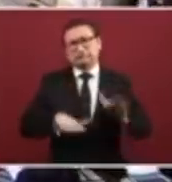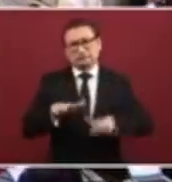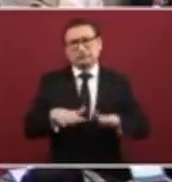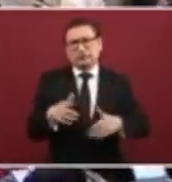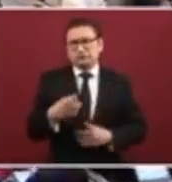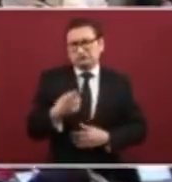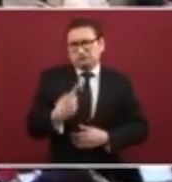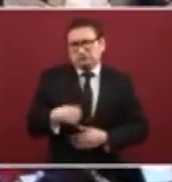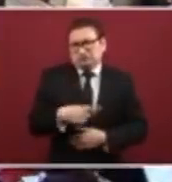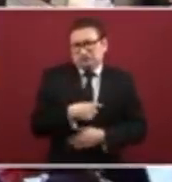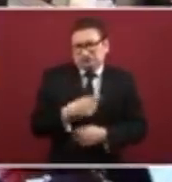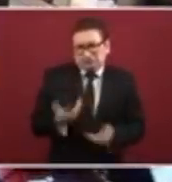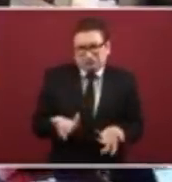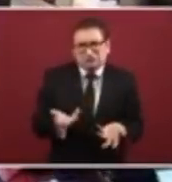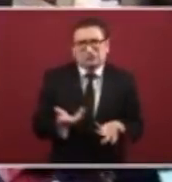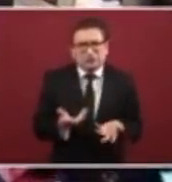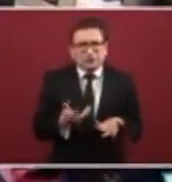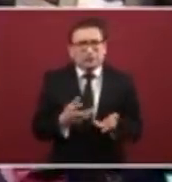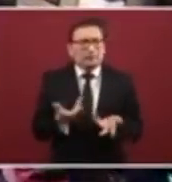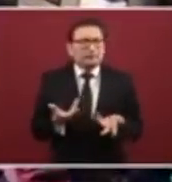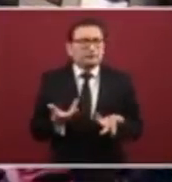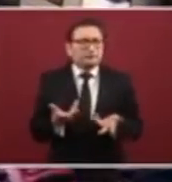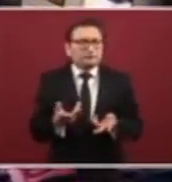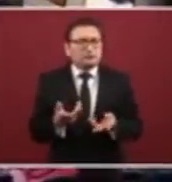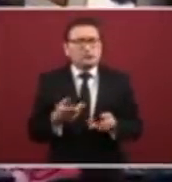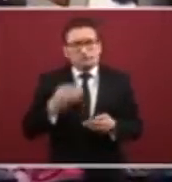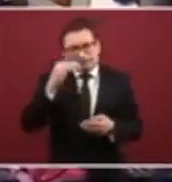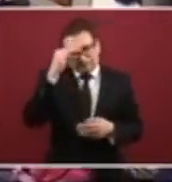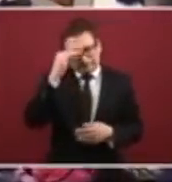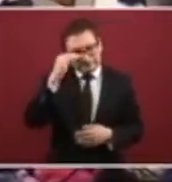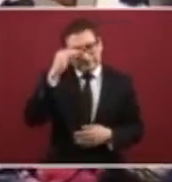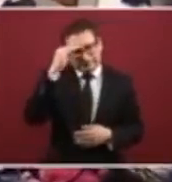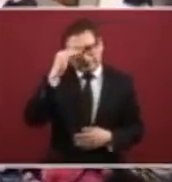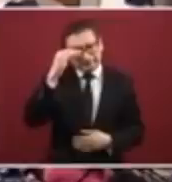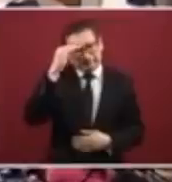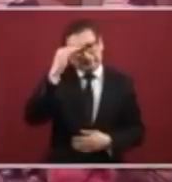que hacer una reflexión